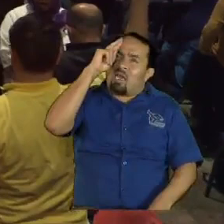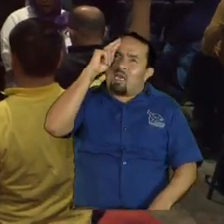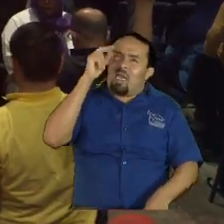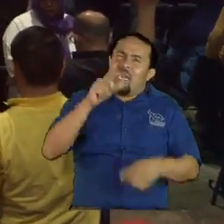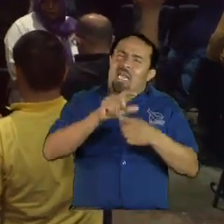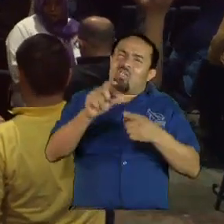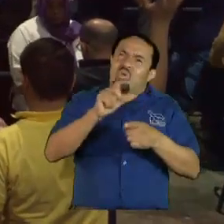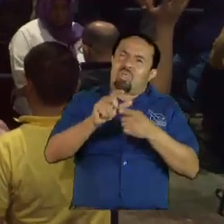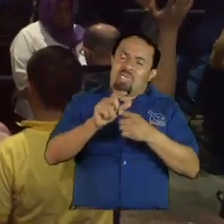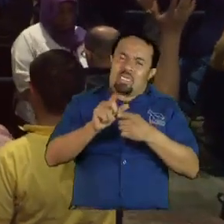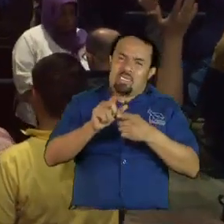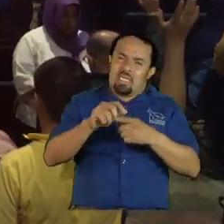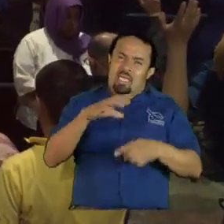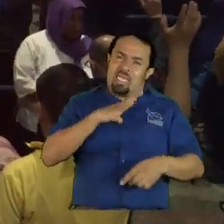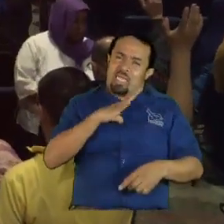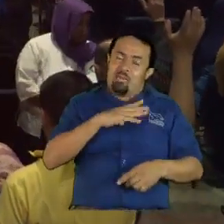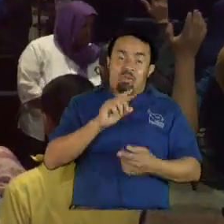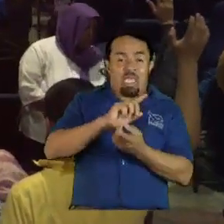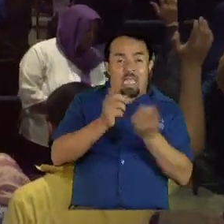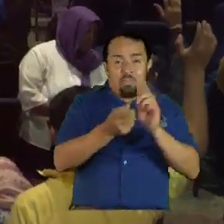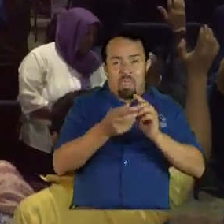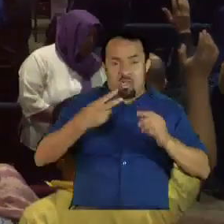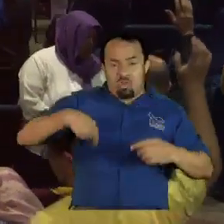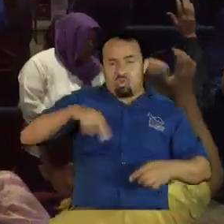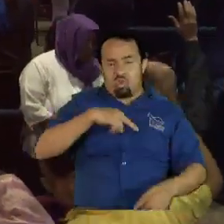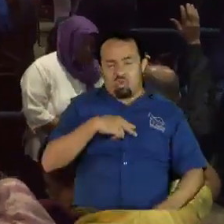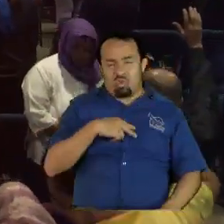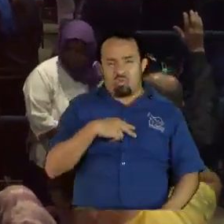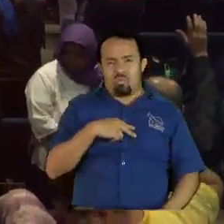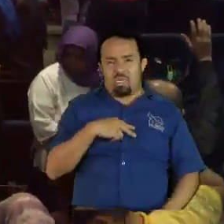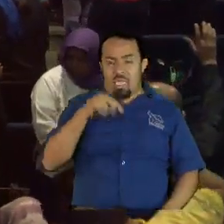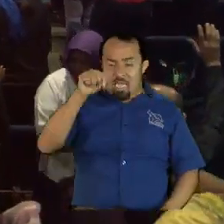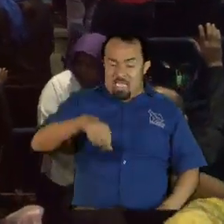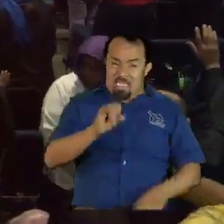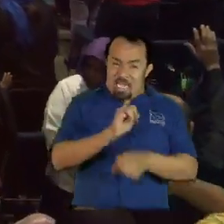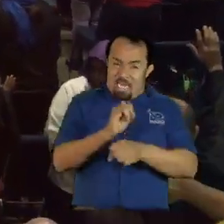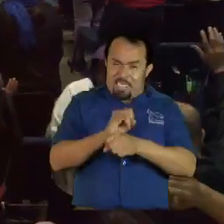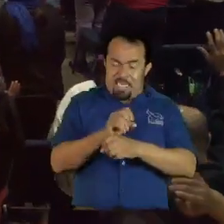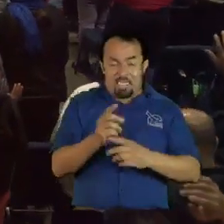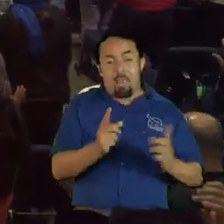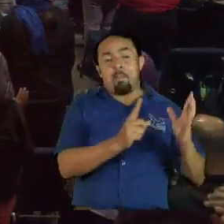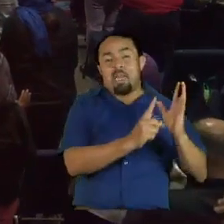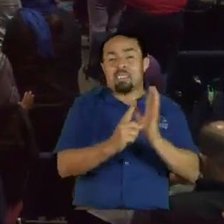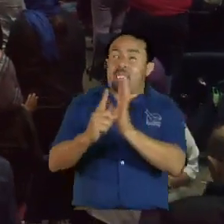en las cuales nosotros tenemos que cambiar. Este